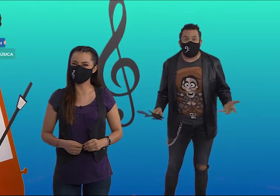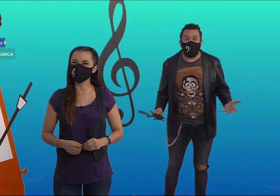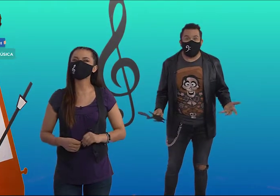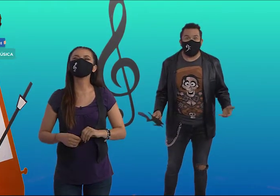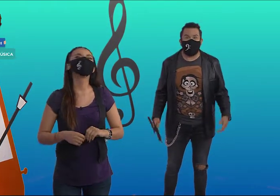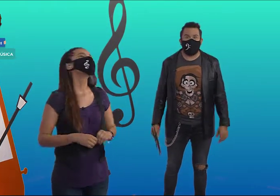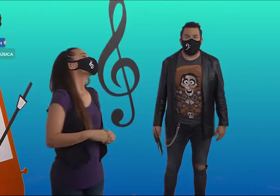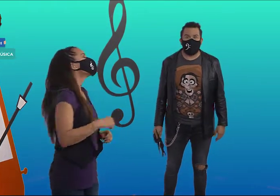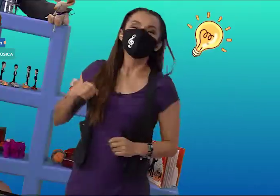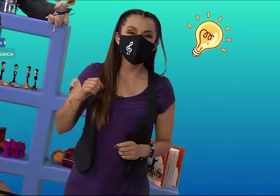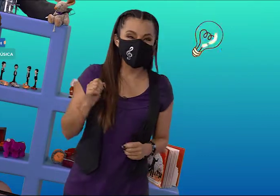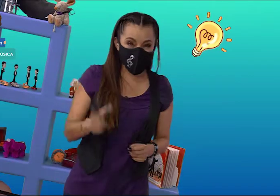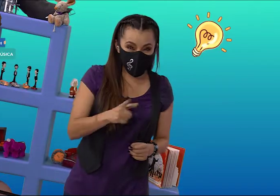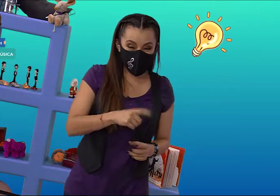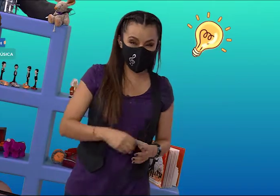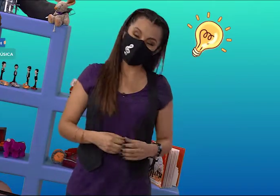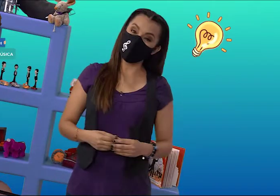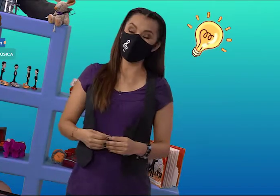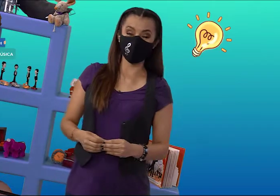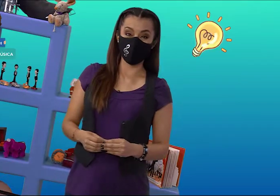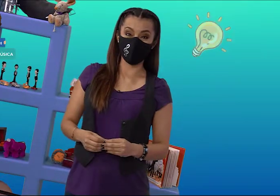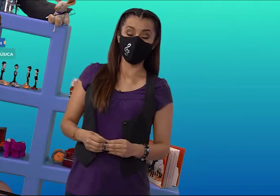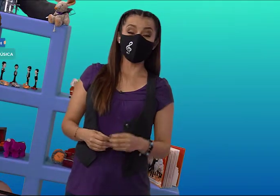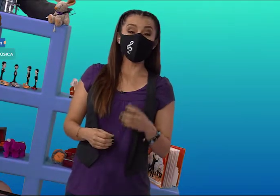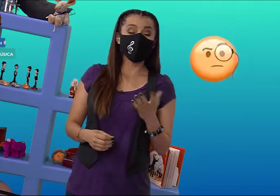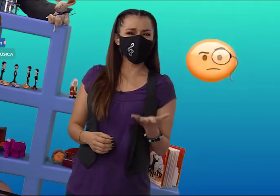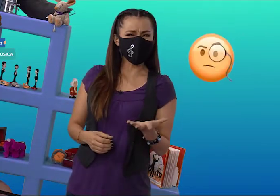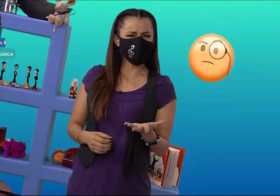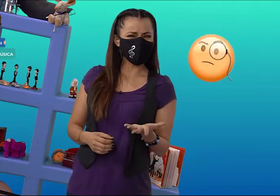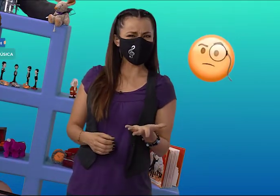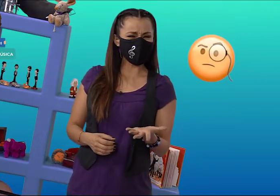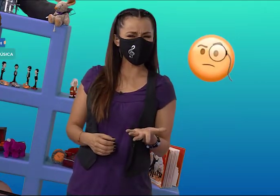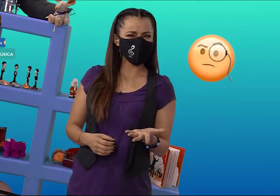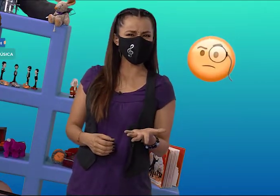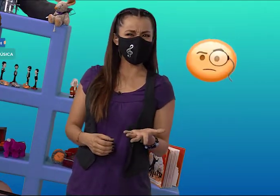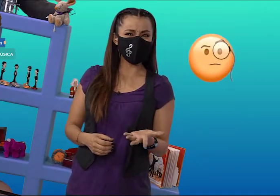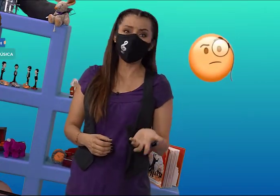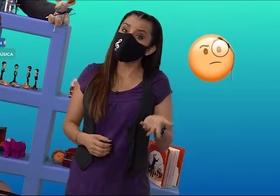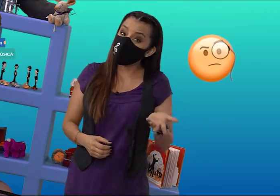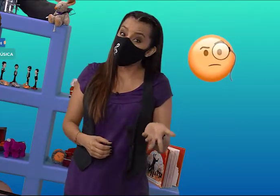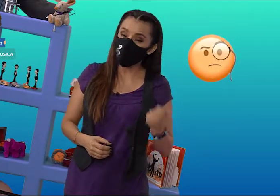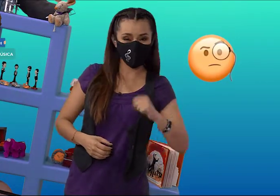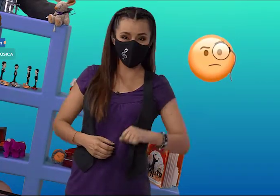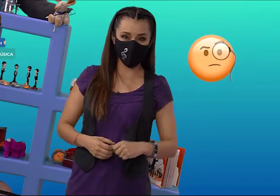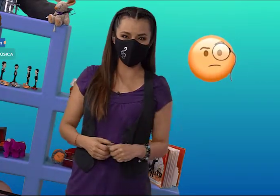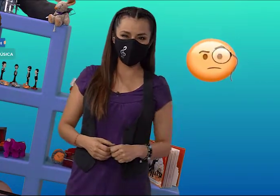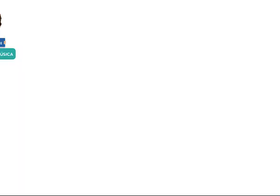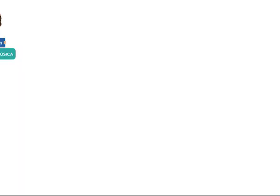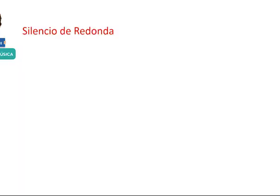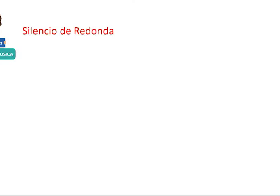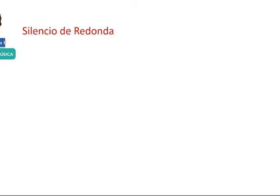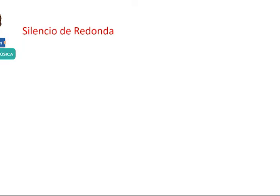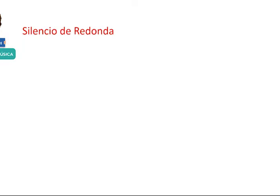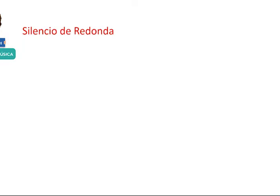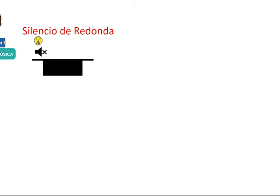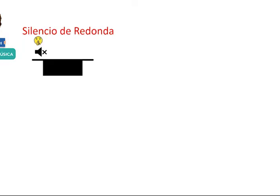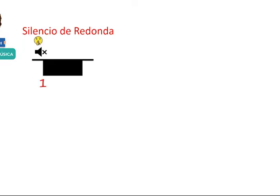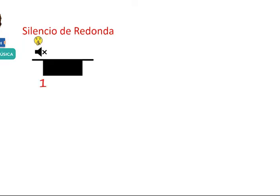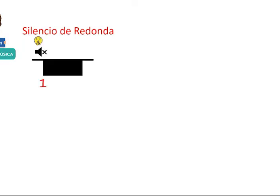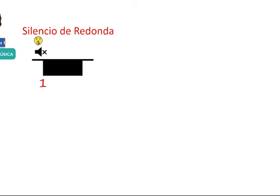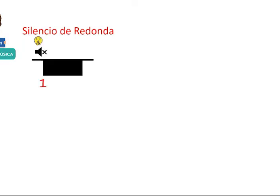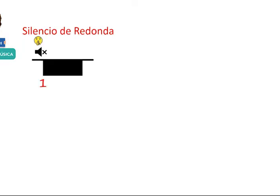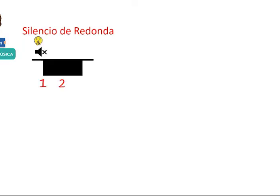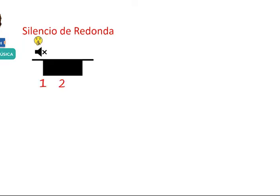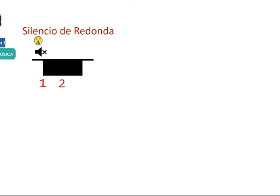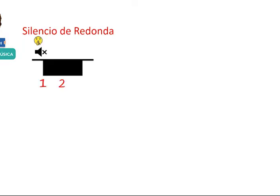silencios, ¿verdad? Muy buena idea, Osvaldo. ¿Recuerdan cómo se escriben los silencios y cuánto duran?